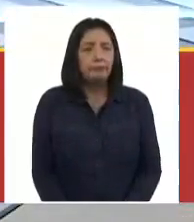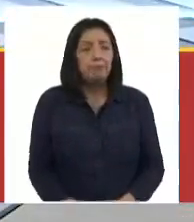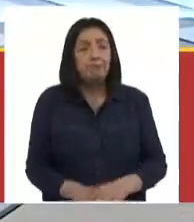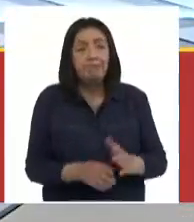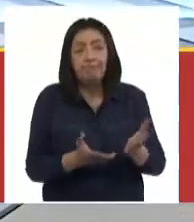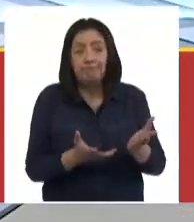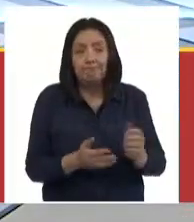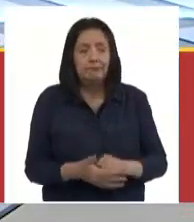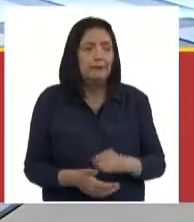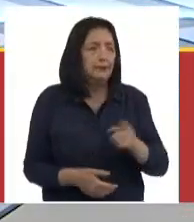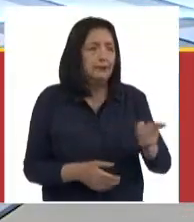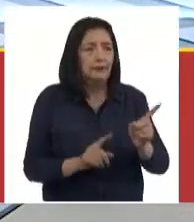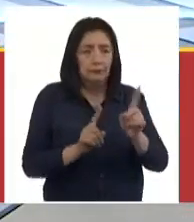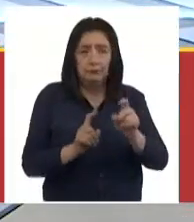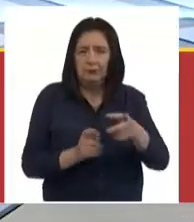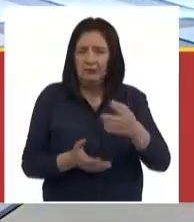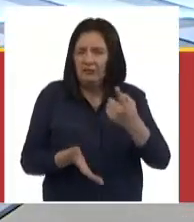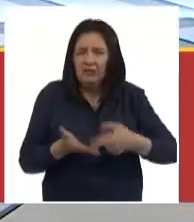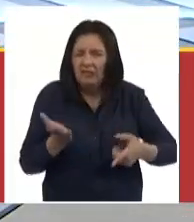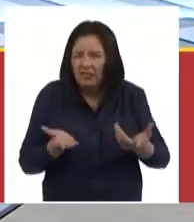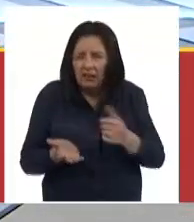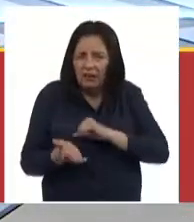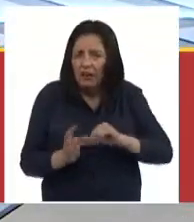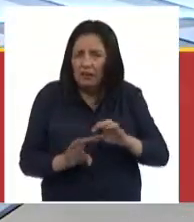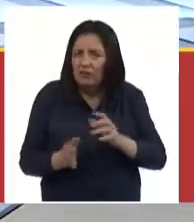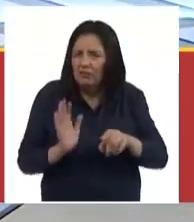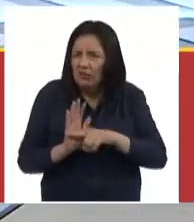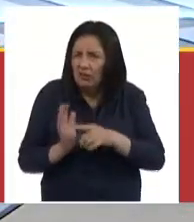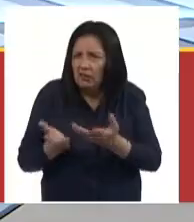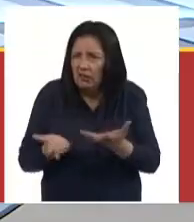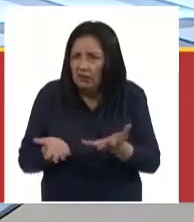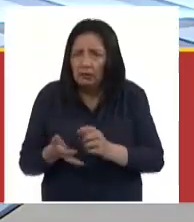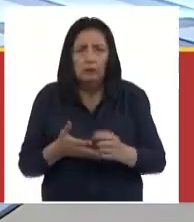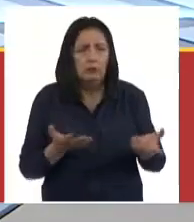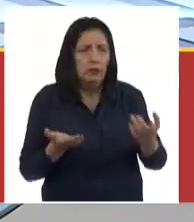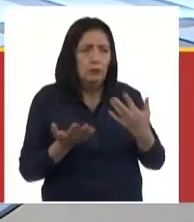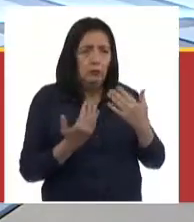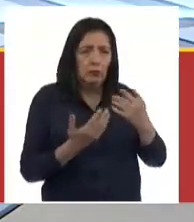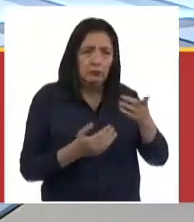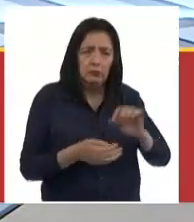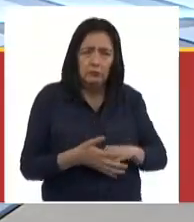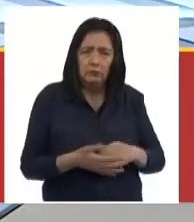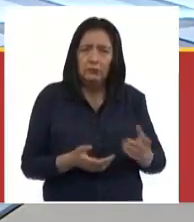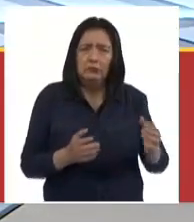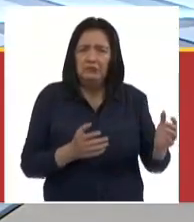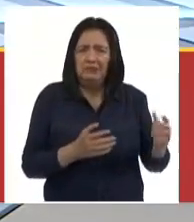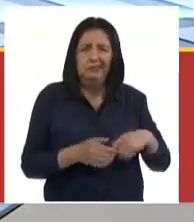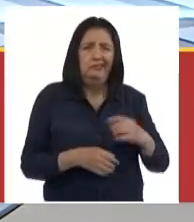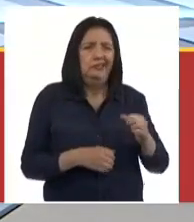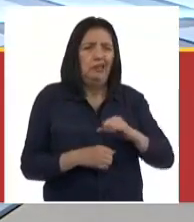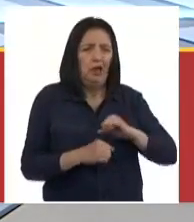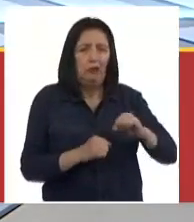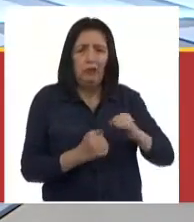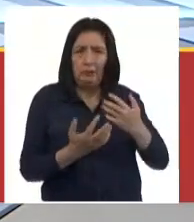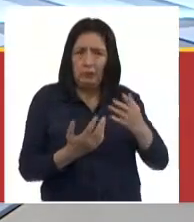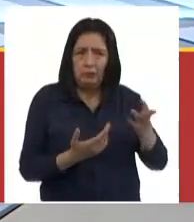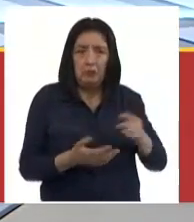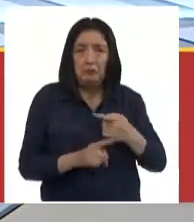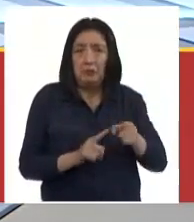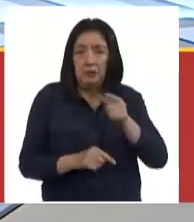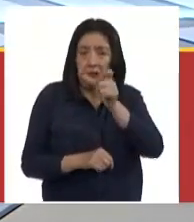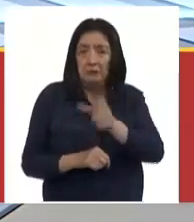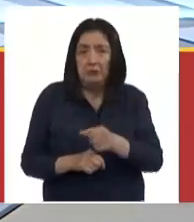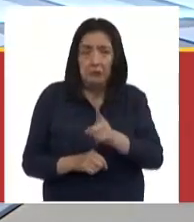Ahí Jorge Det le preguntaba a qué actitudes se refería cuando habló de estigmatización, cuando habló de guerra sucia, pero el